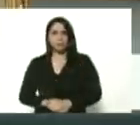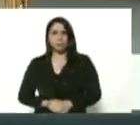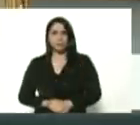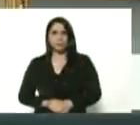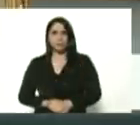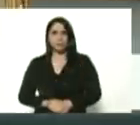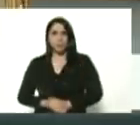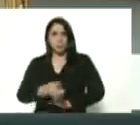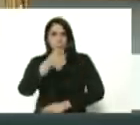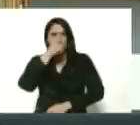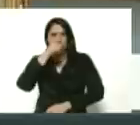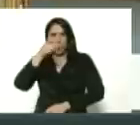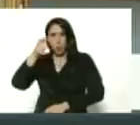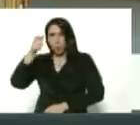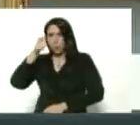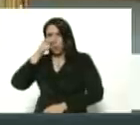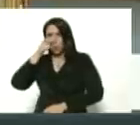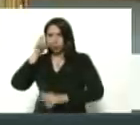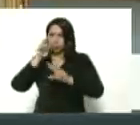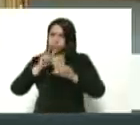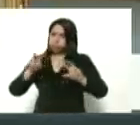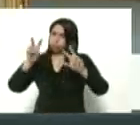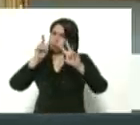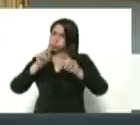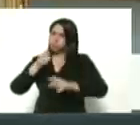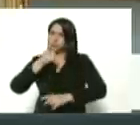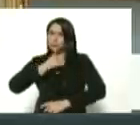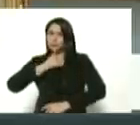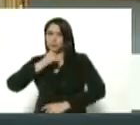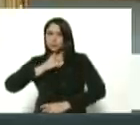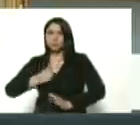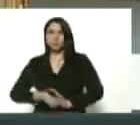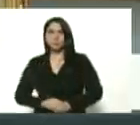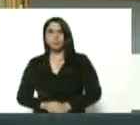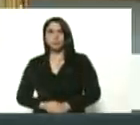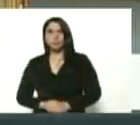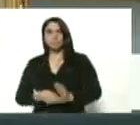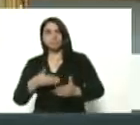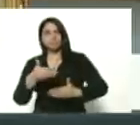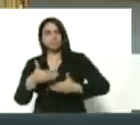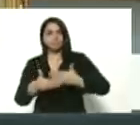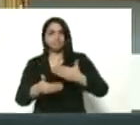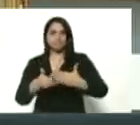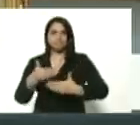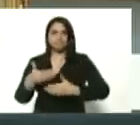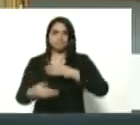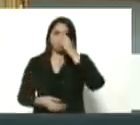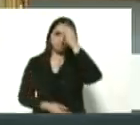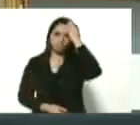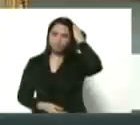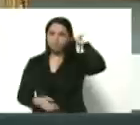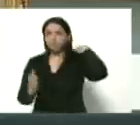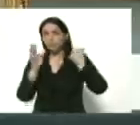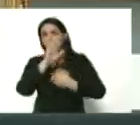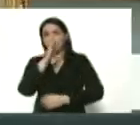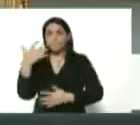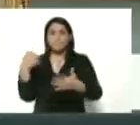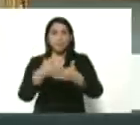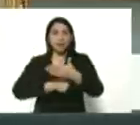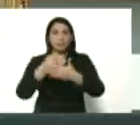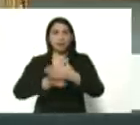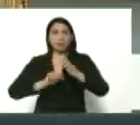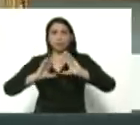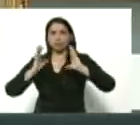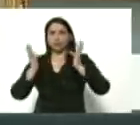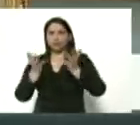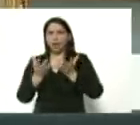bajo vigilancia, observación, perseverancia y avances, en medio de esta batalla mundial